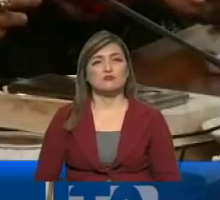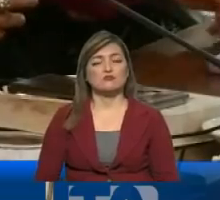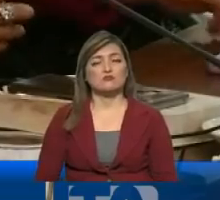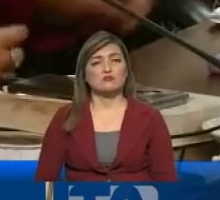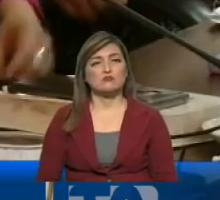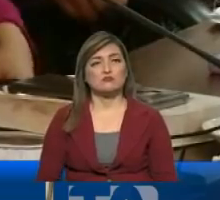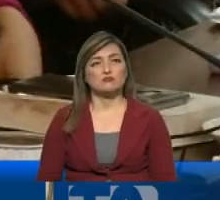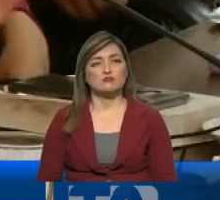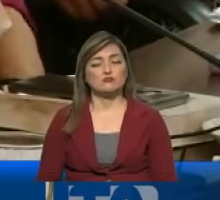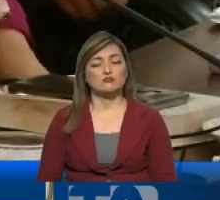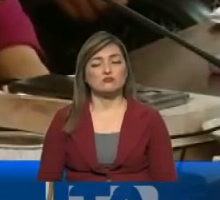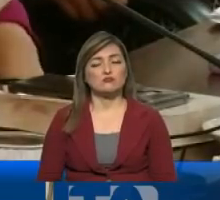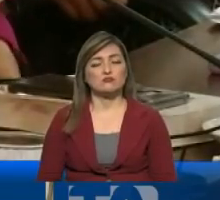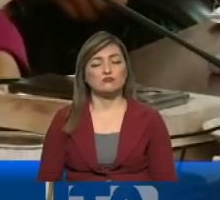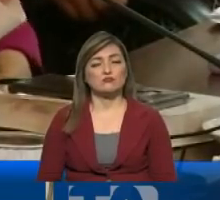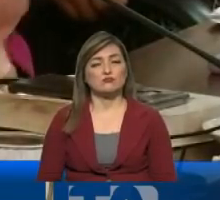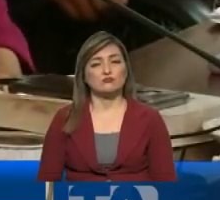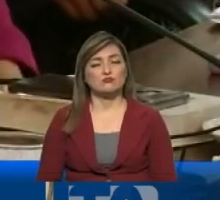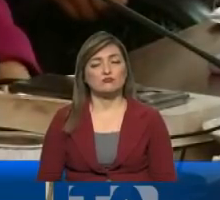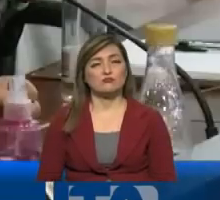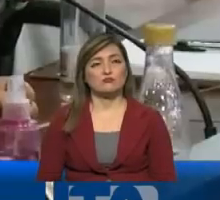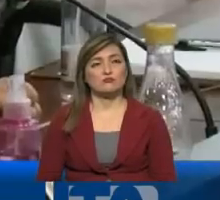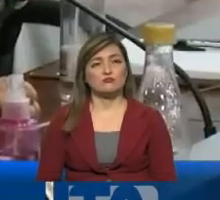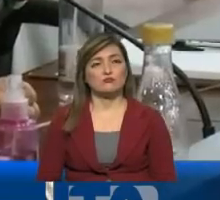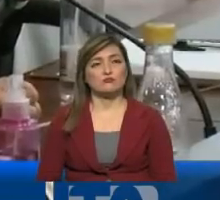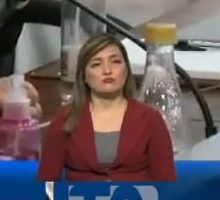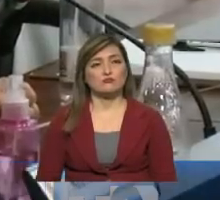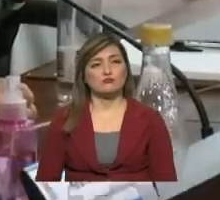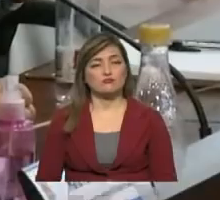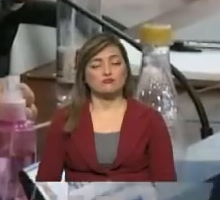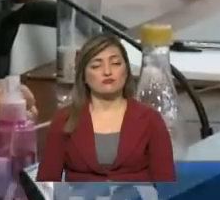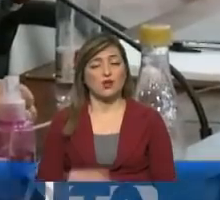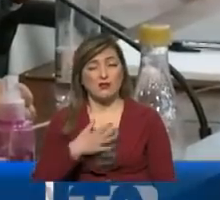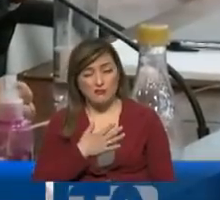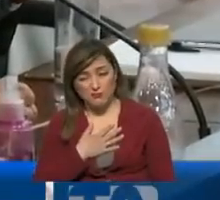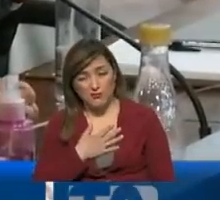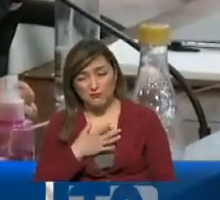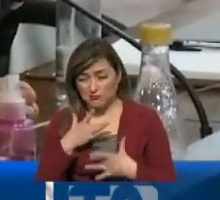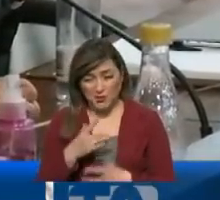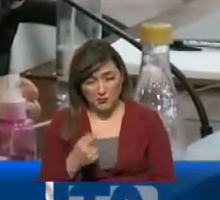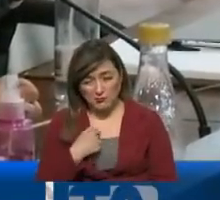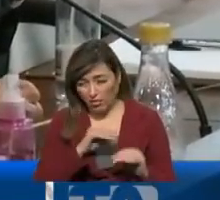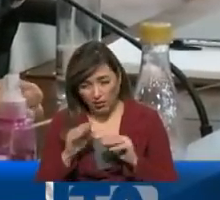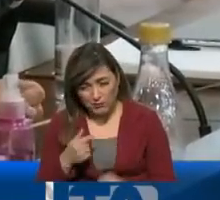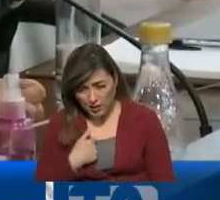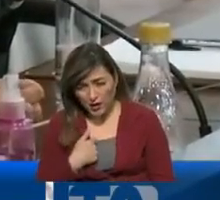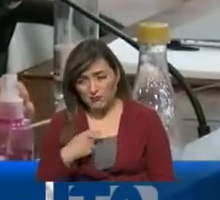en ruinas. No hay gestión, no se ve. Porque a mí no me gusta que nadie me coma cuento.